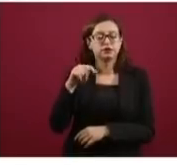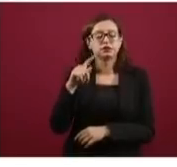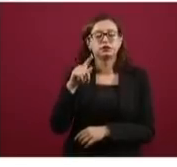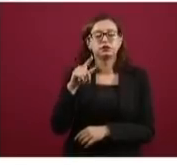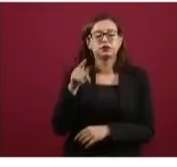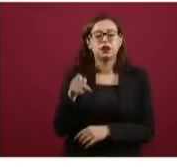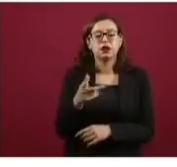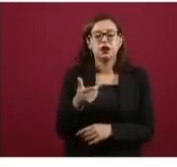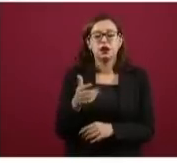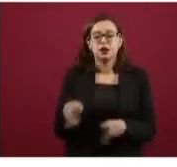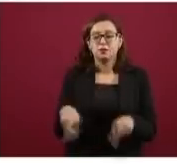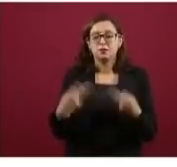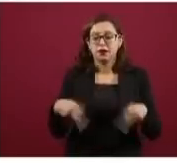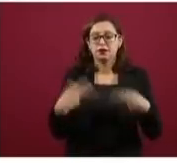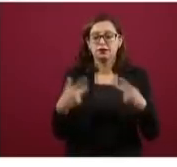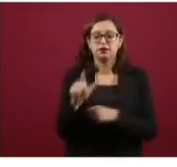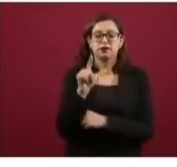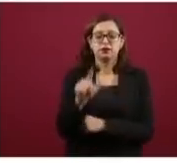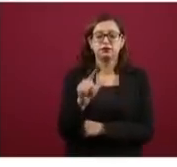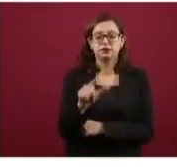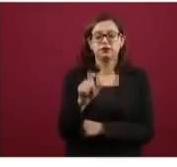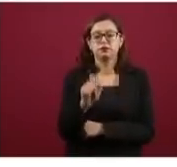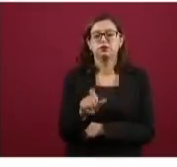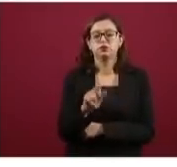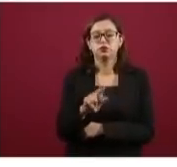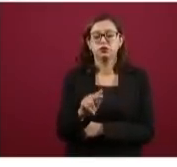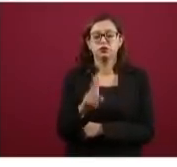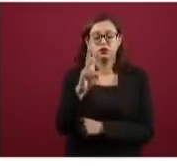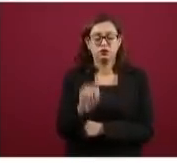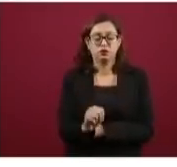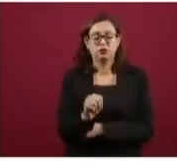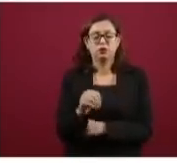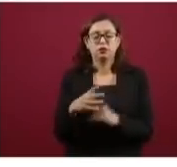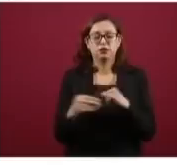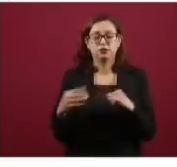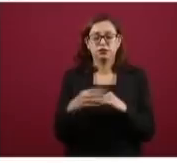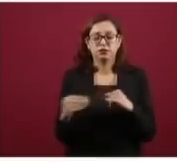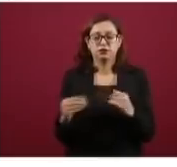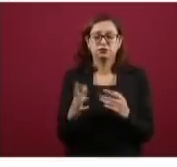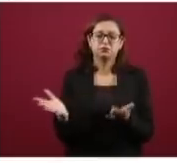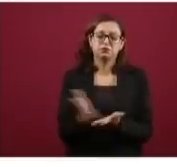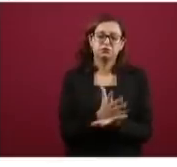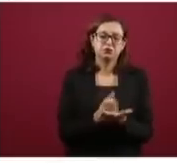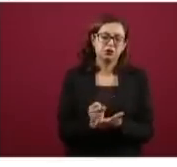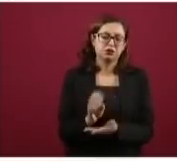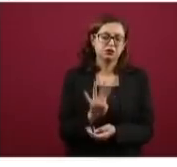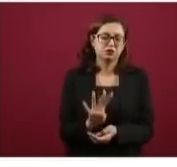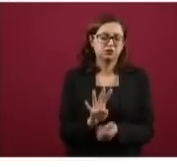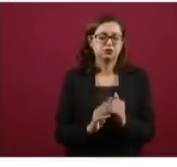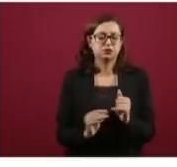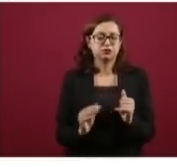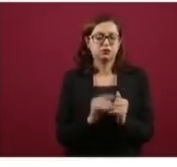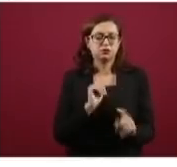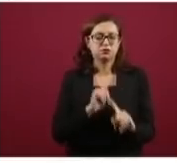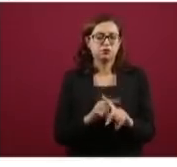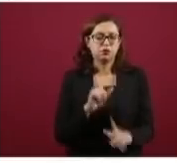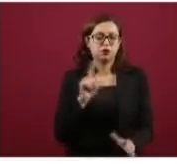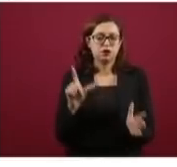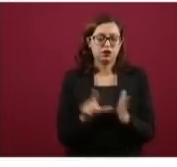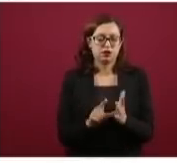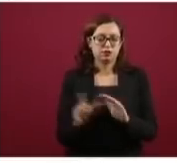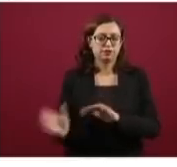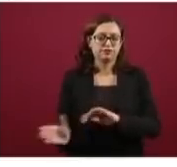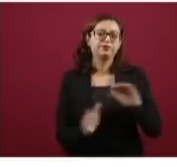de 17 pesos con 89 centavos y un margen de 19 centavos en el combustible